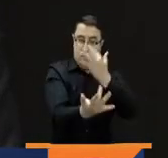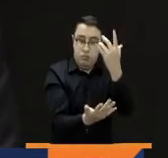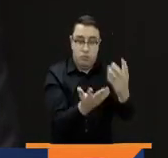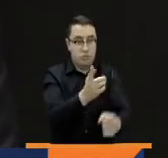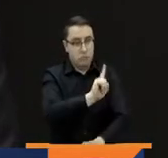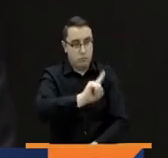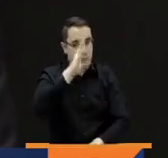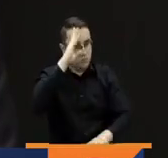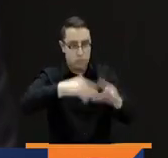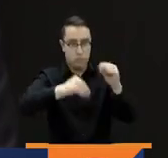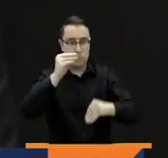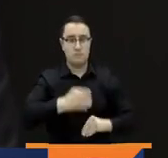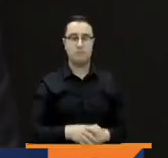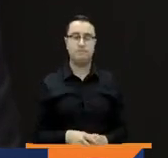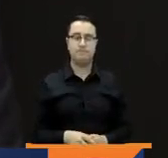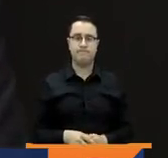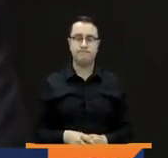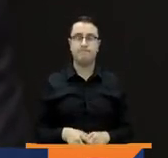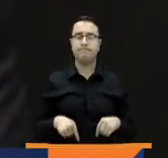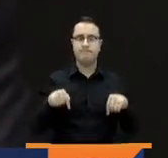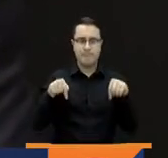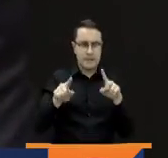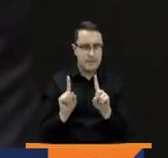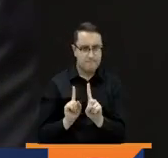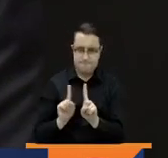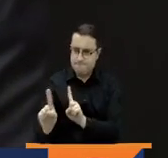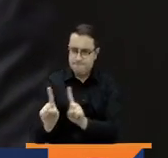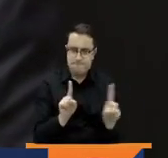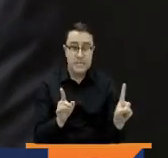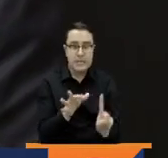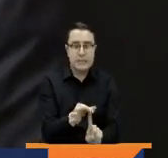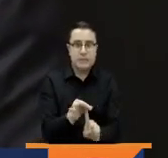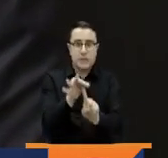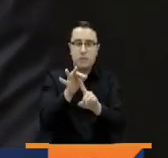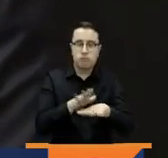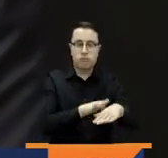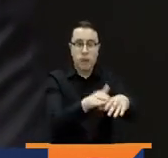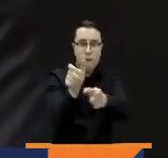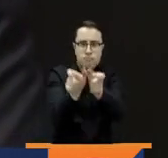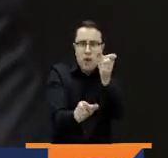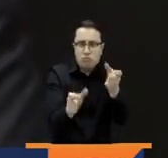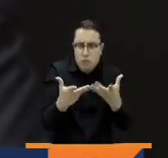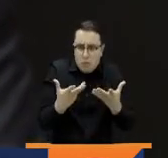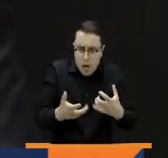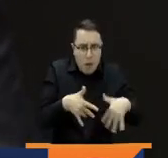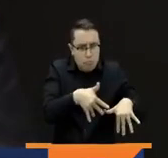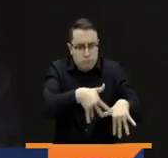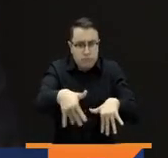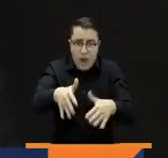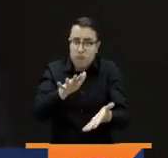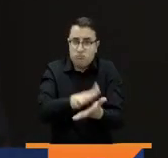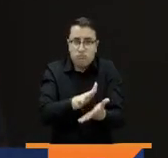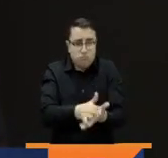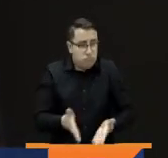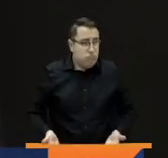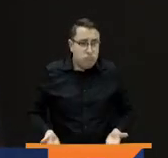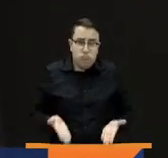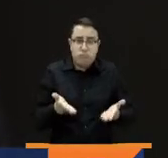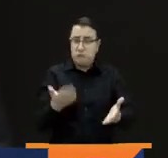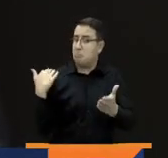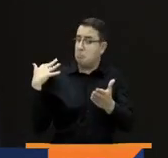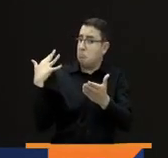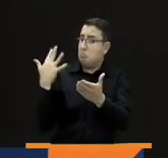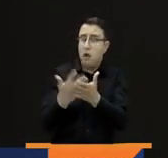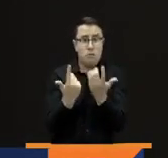Tendremos un despliegue operativo especial para garantizar que aquellos que quieran hacer las manifestaciones las puedan hacer, como se ha venido haciendo a lo largo del